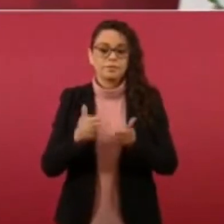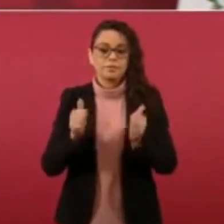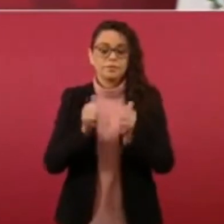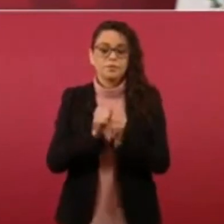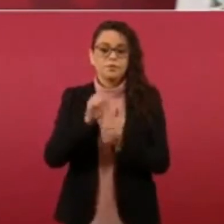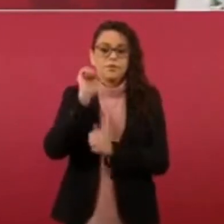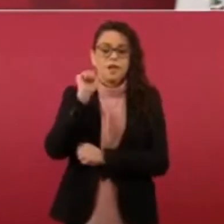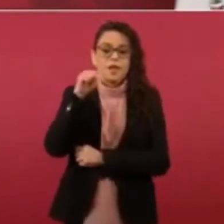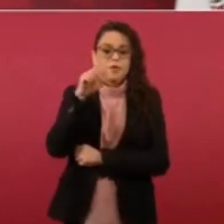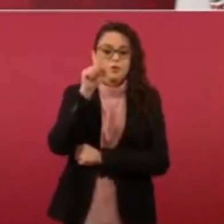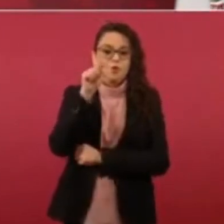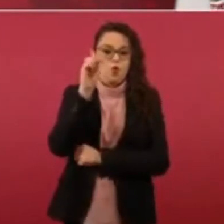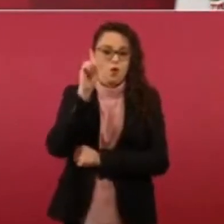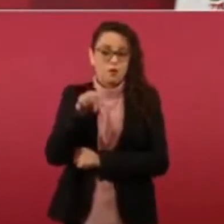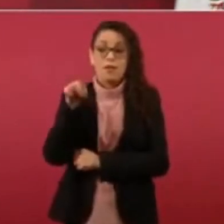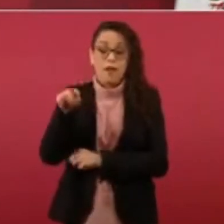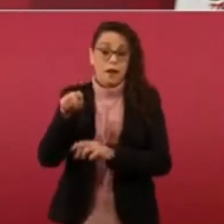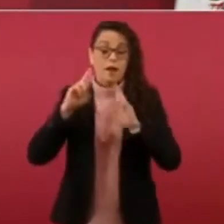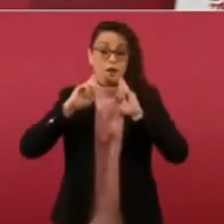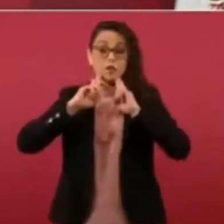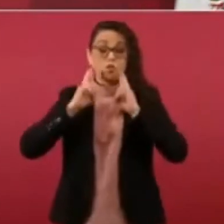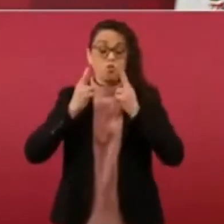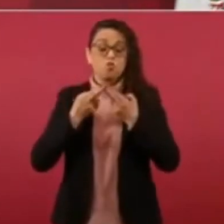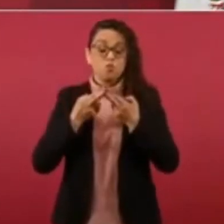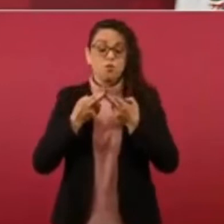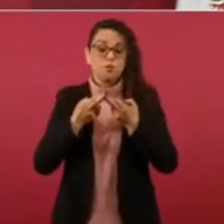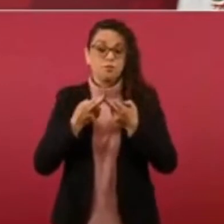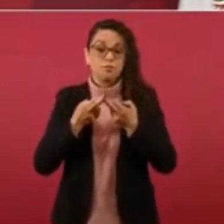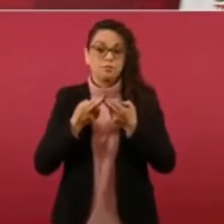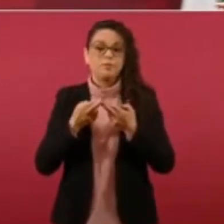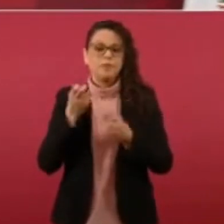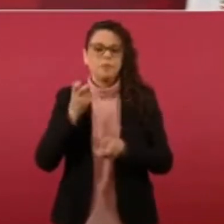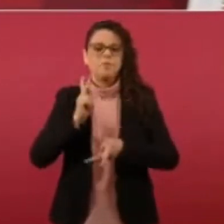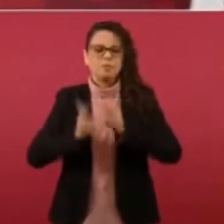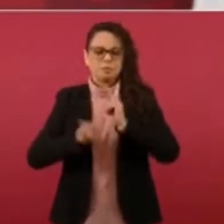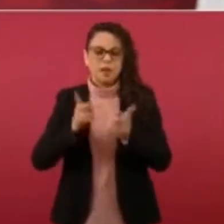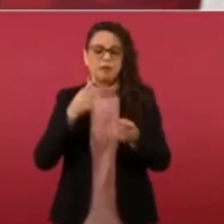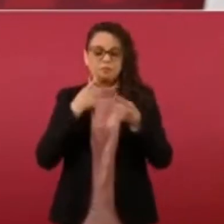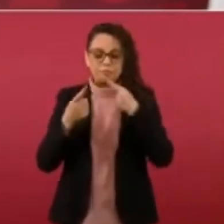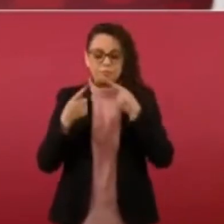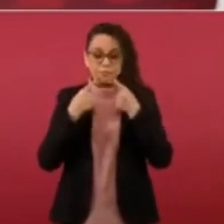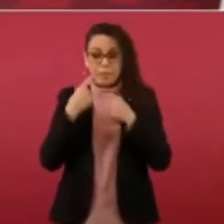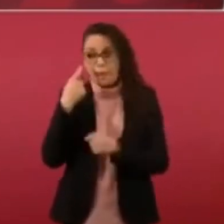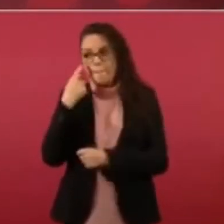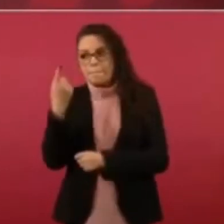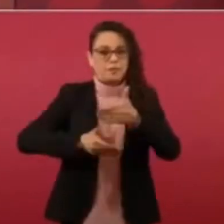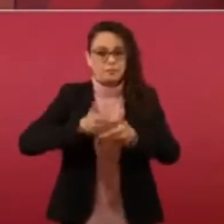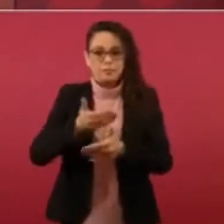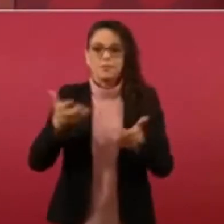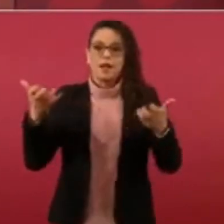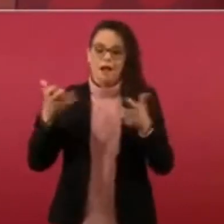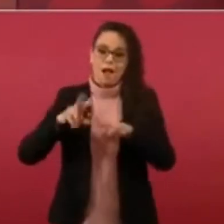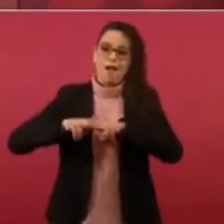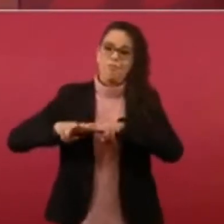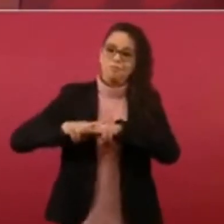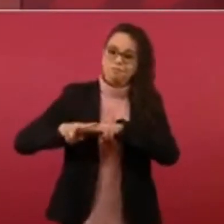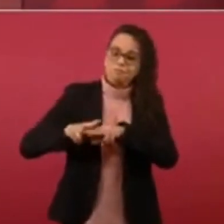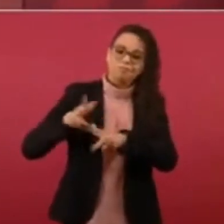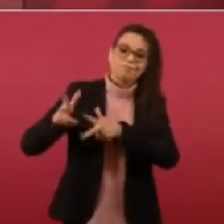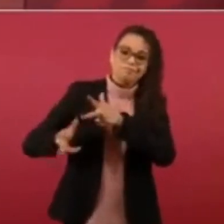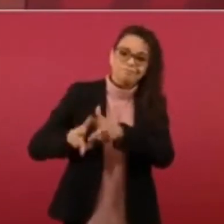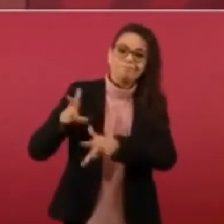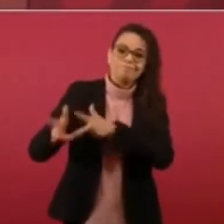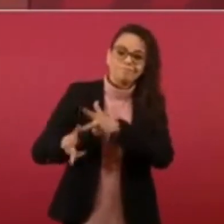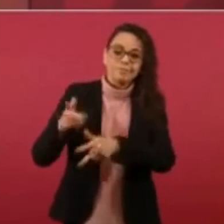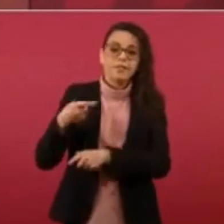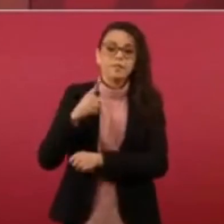una reunión para ver el avance en la construcción de los trenes, pero se requieren